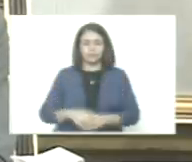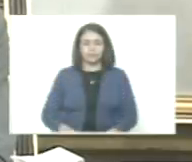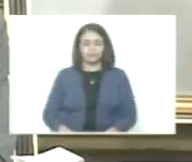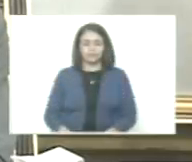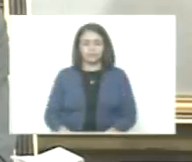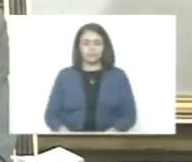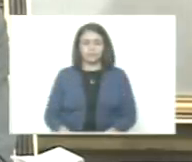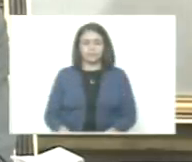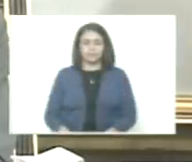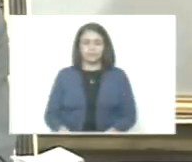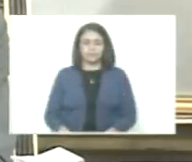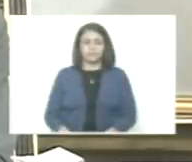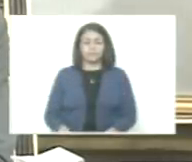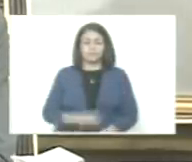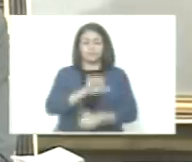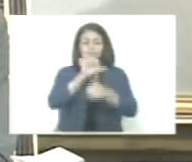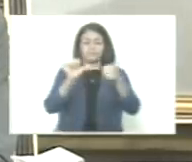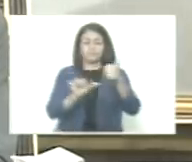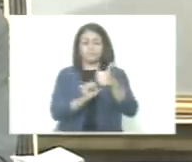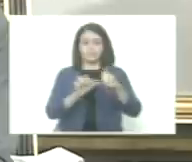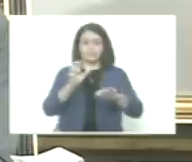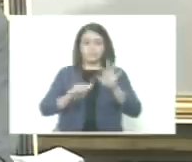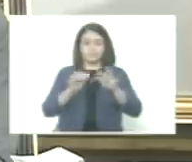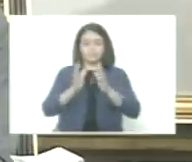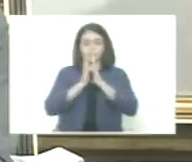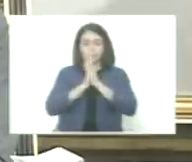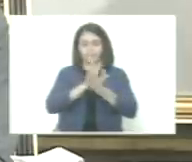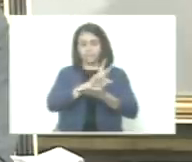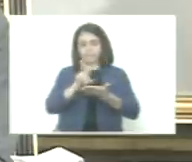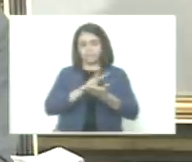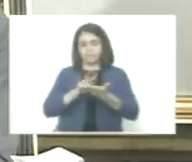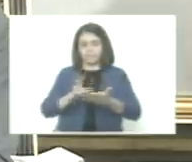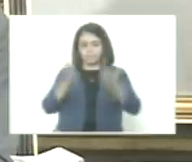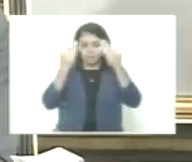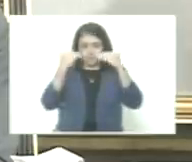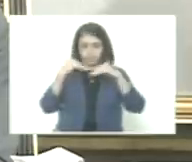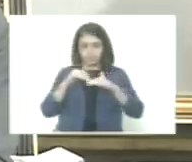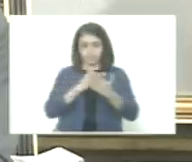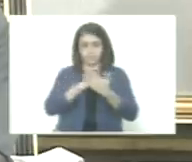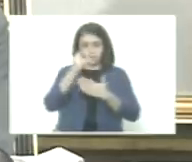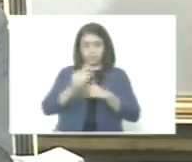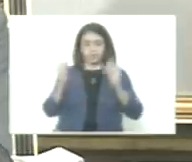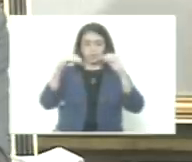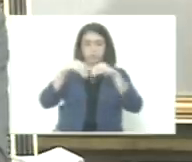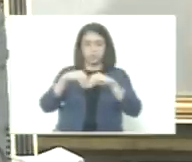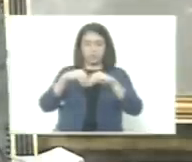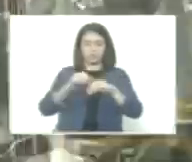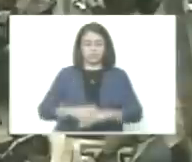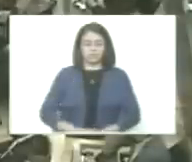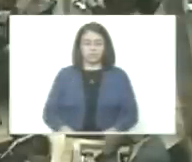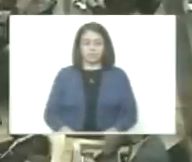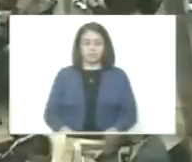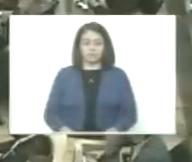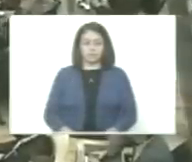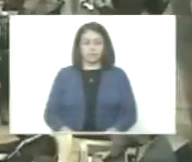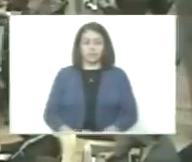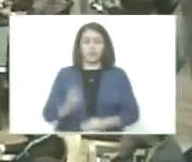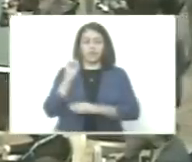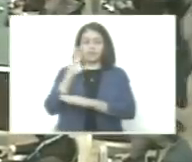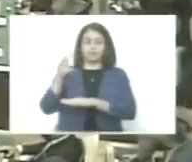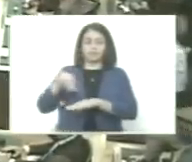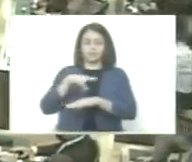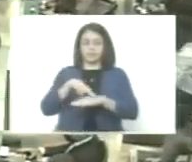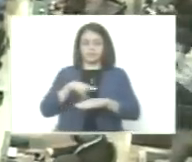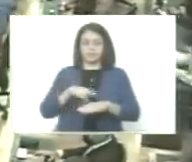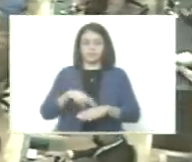Ciudadana subsecretaria, por favor, sírvase a dar lectura al proyecto de acuerdo. Asamblea